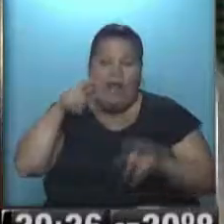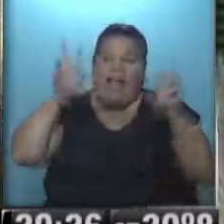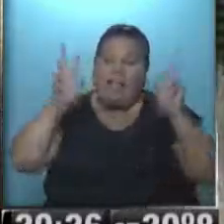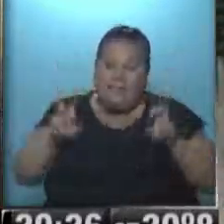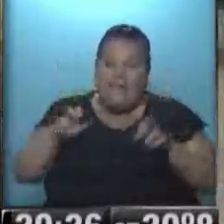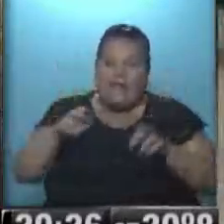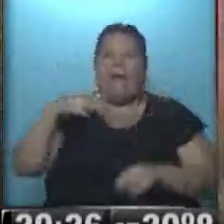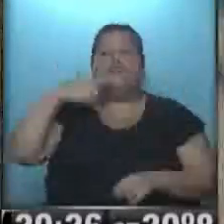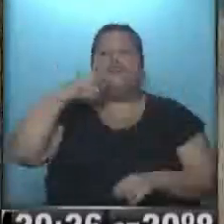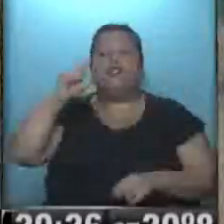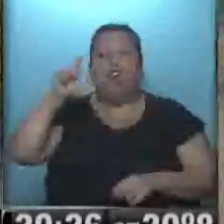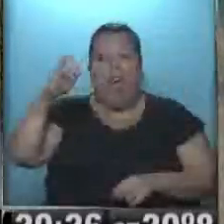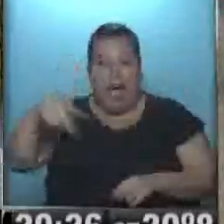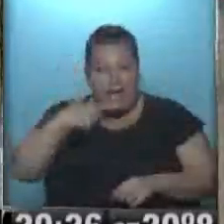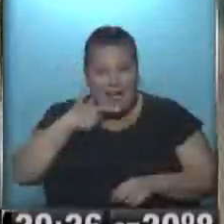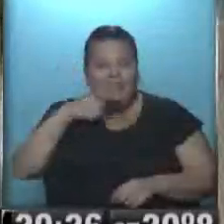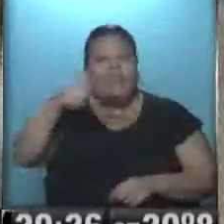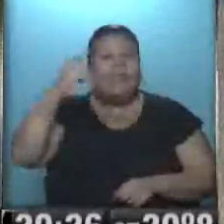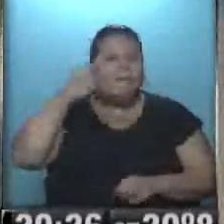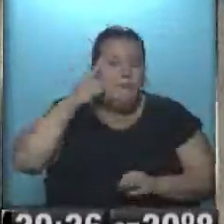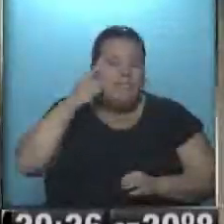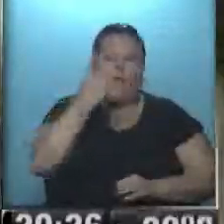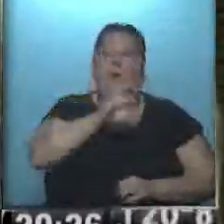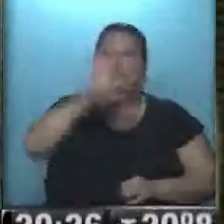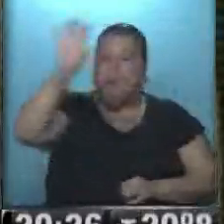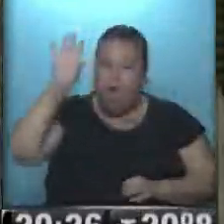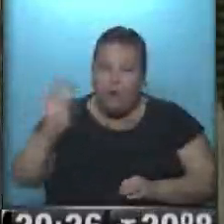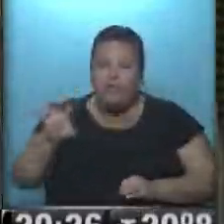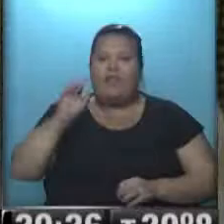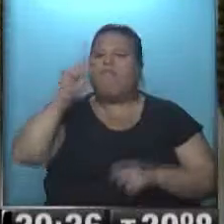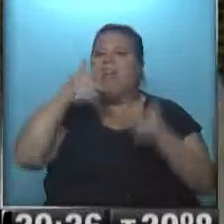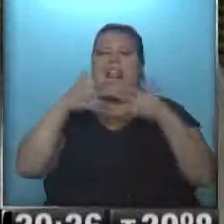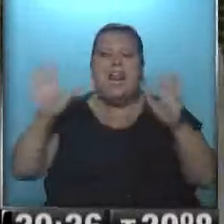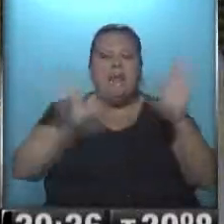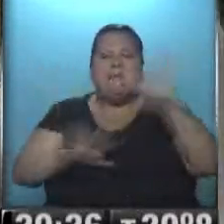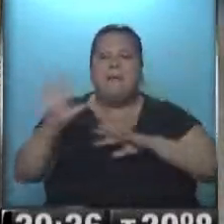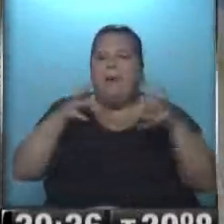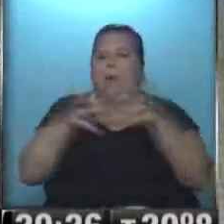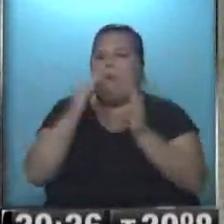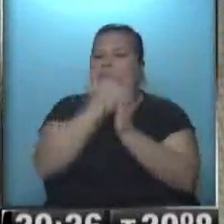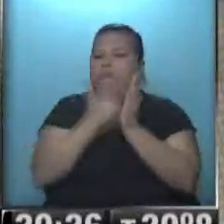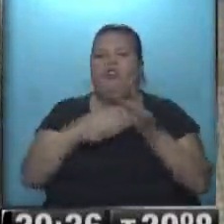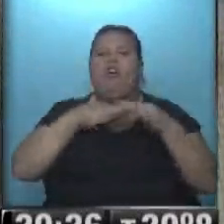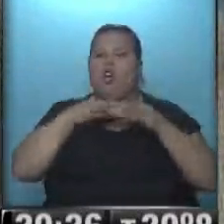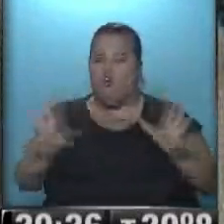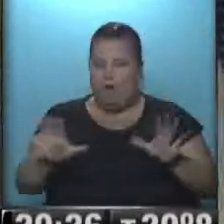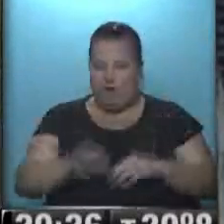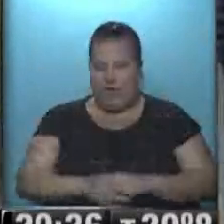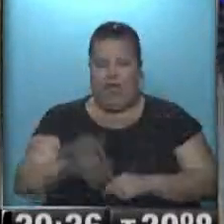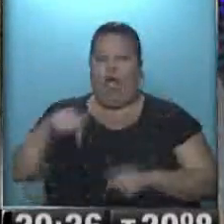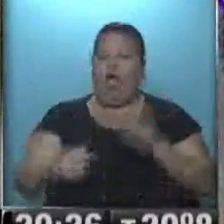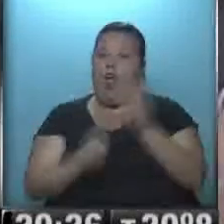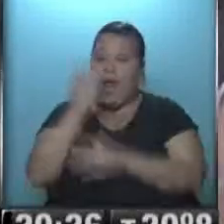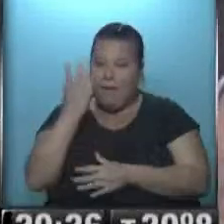está Fernando Pino Solanas, quien consideró que cada provincia tiene la libertad de armar su menú de la mejor manera. Esta